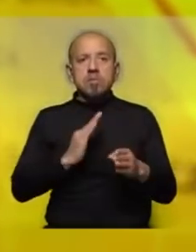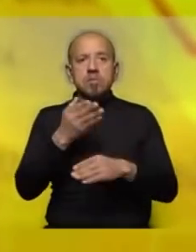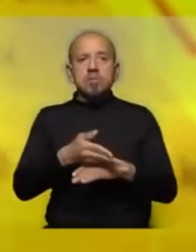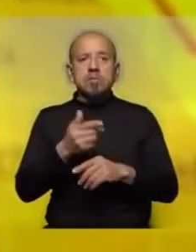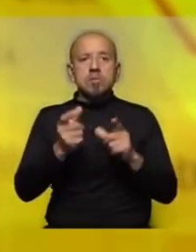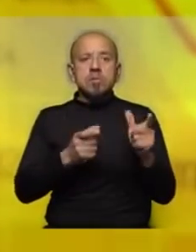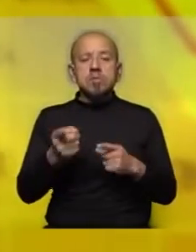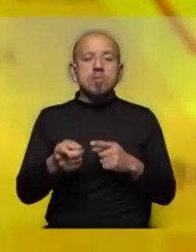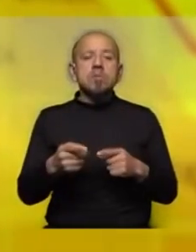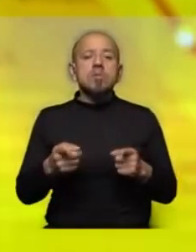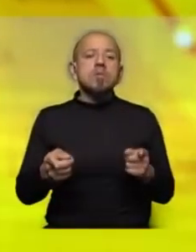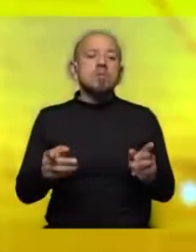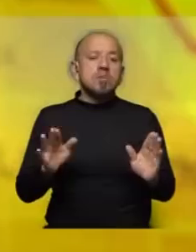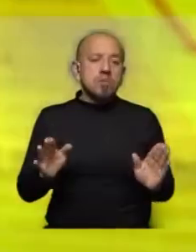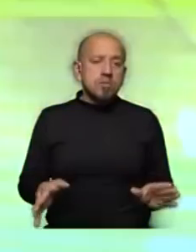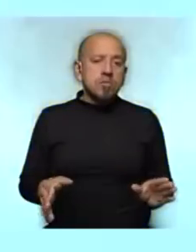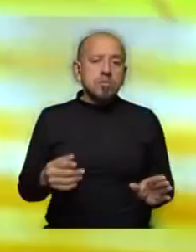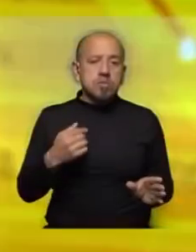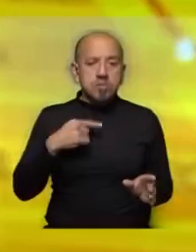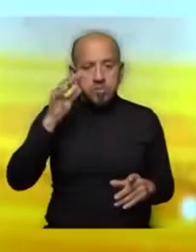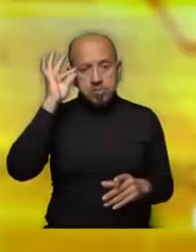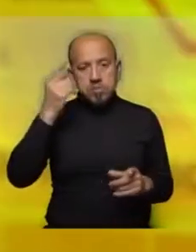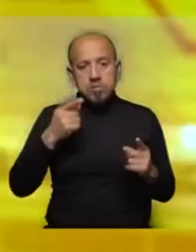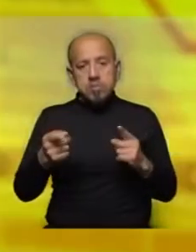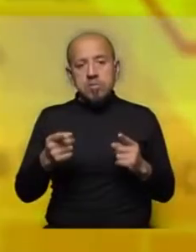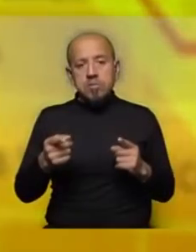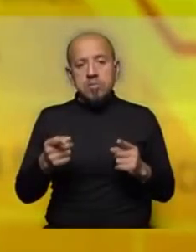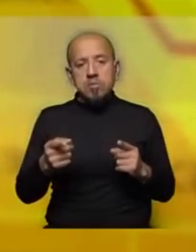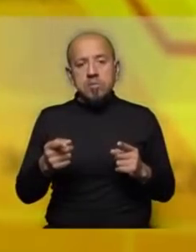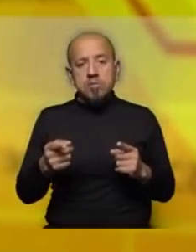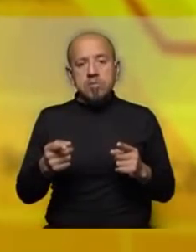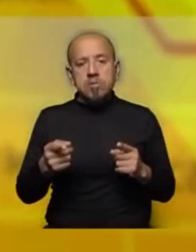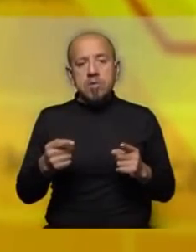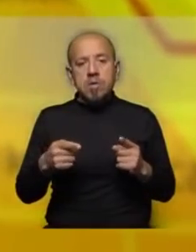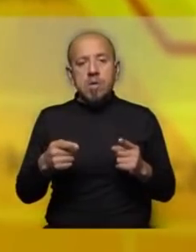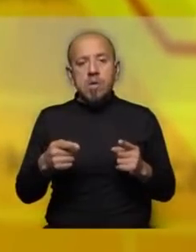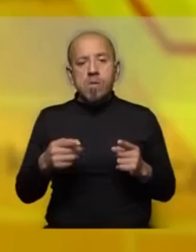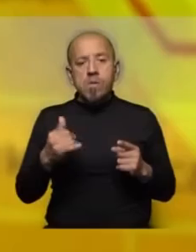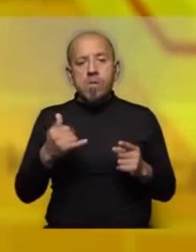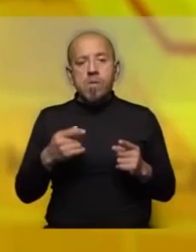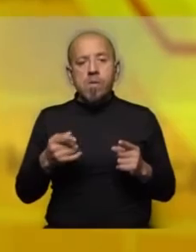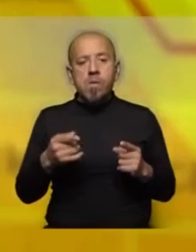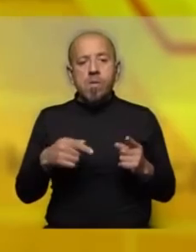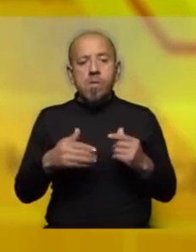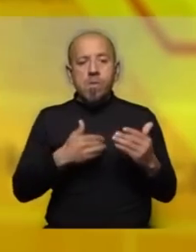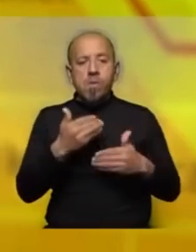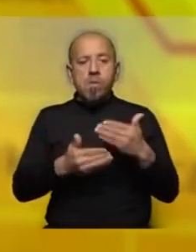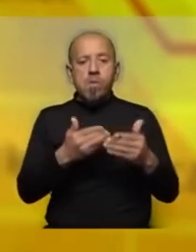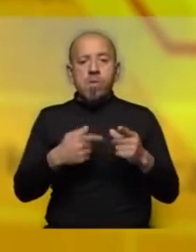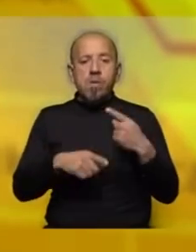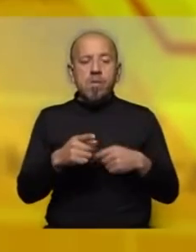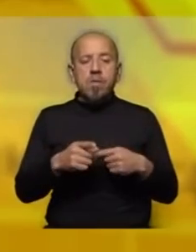personas yo creo que es un un elemento una fortaleza eh tiene una cobertura de de procedimientos de